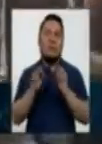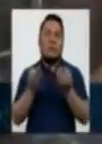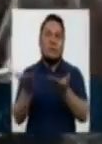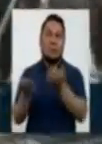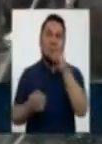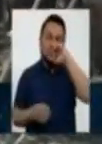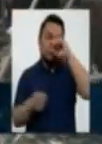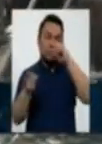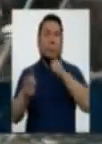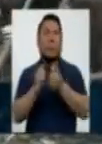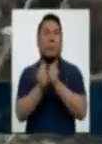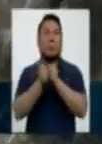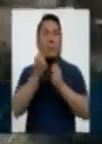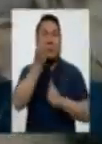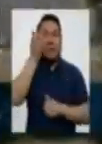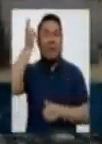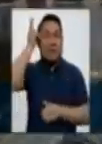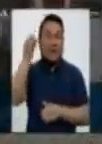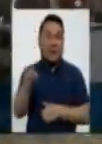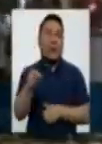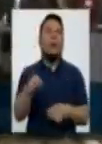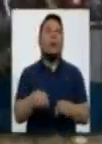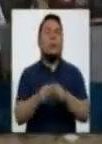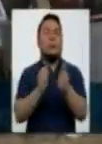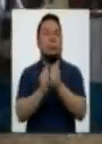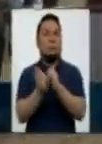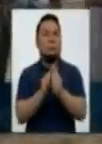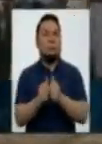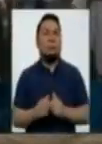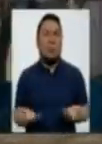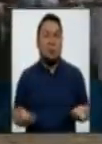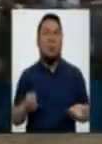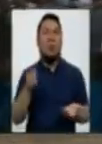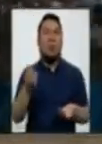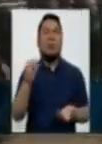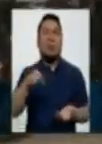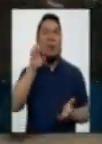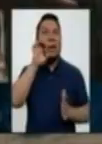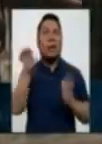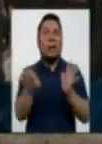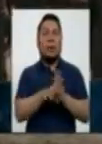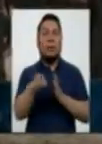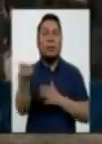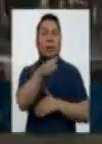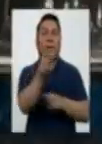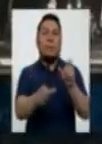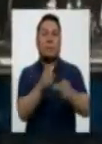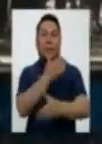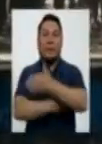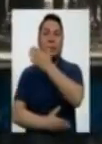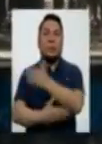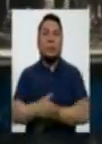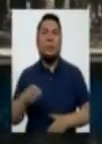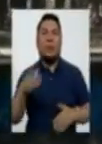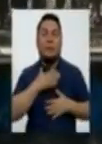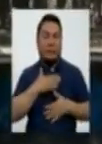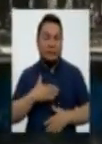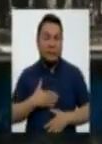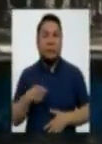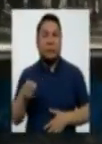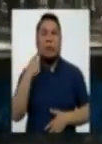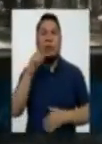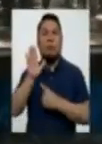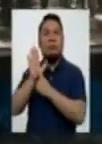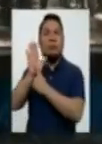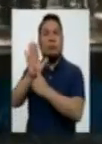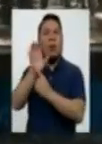ellos, ¿no? El Inca Challenge no fue una competencia más, sino un ejemplo de personas con discapacidad física